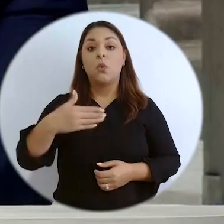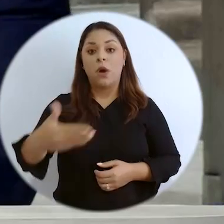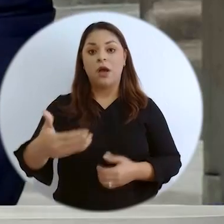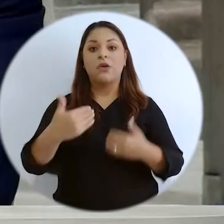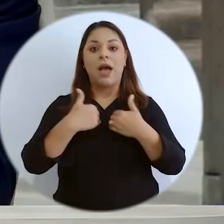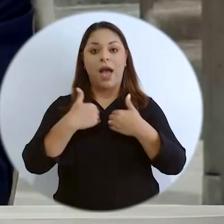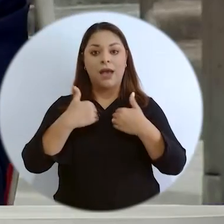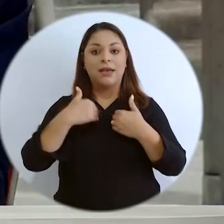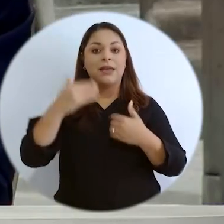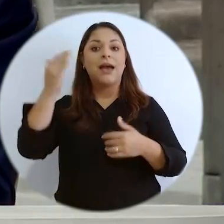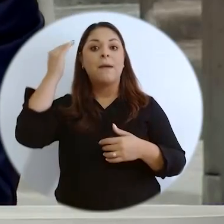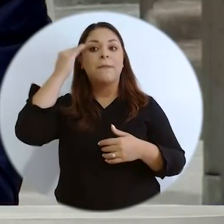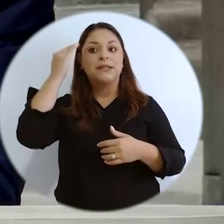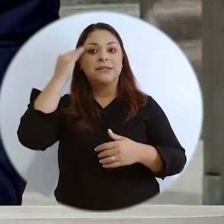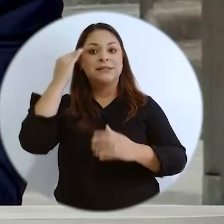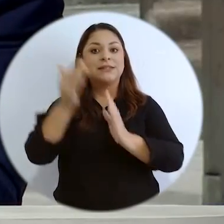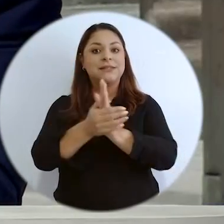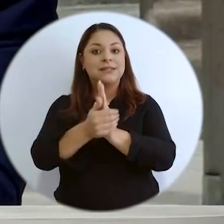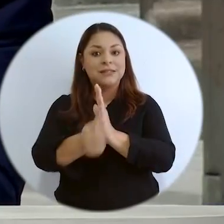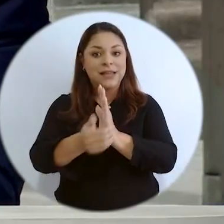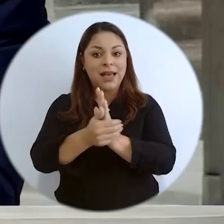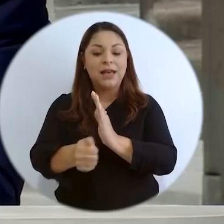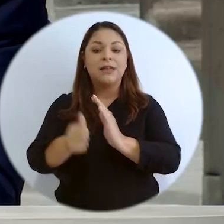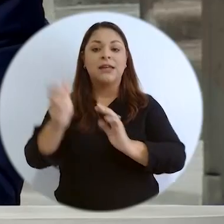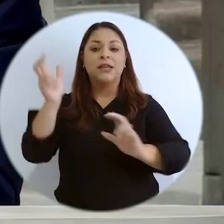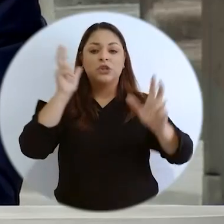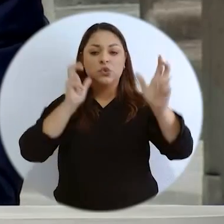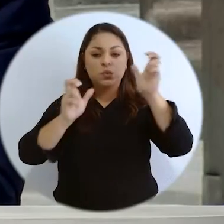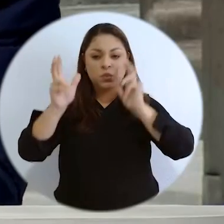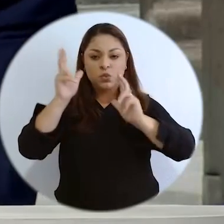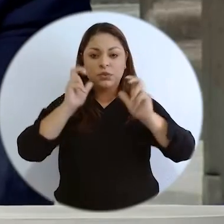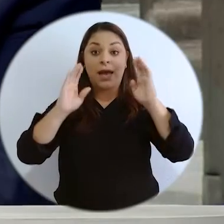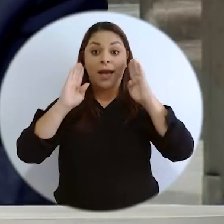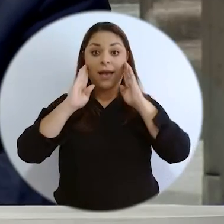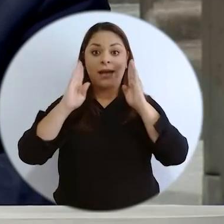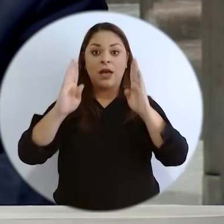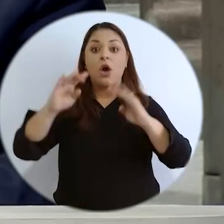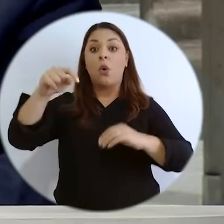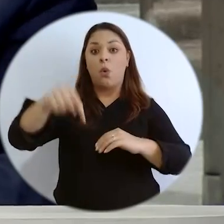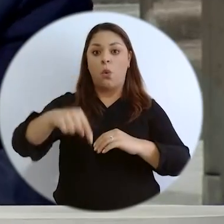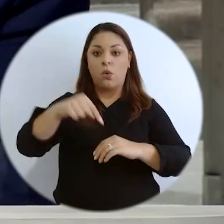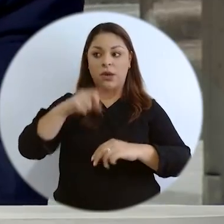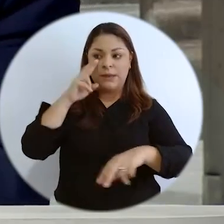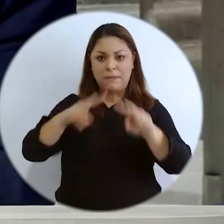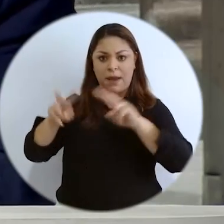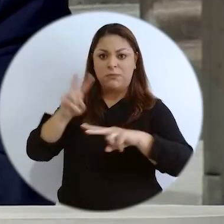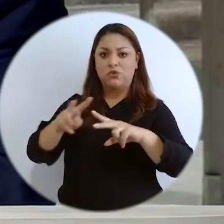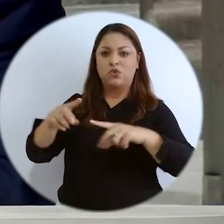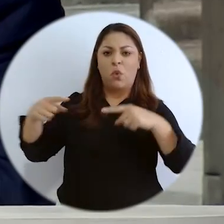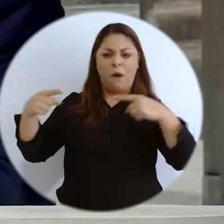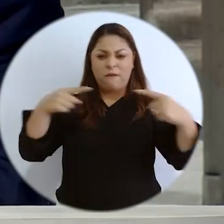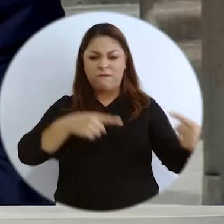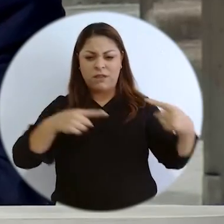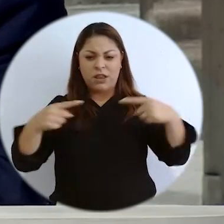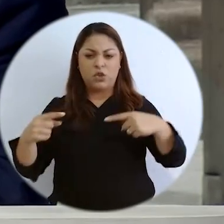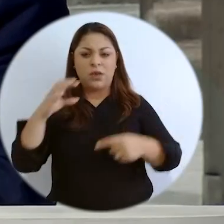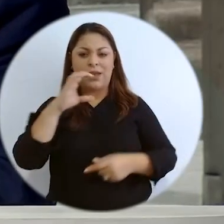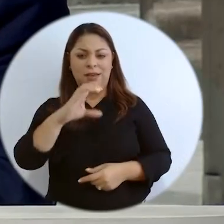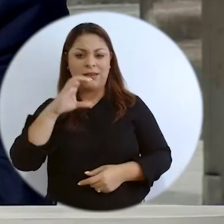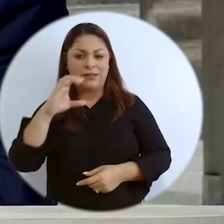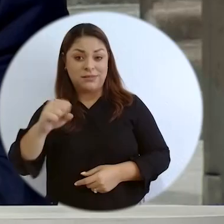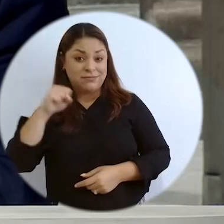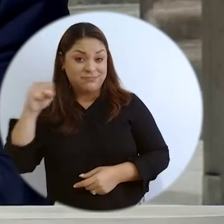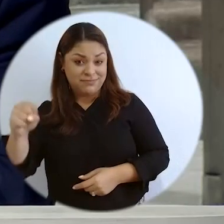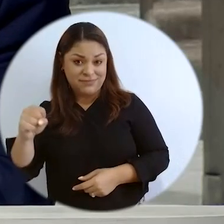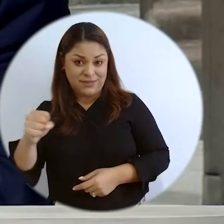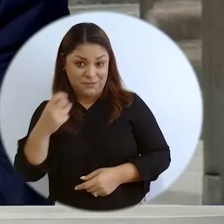cuando es la capacidad de escucha y de atención. Hoy estamos viendo un conflicto en la Caja